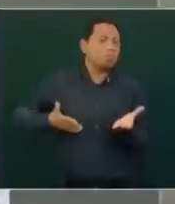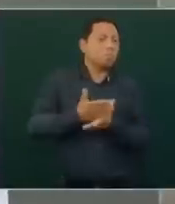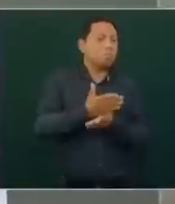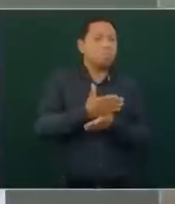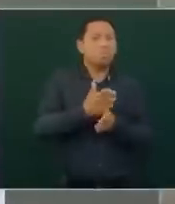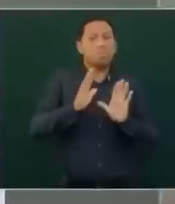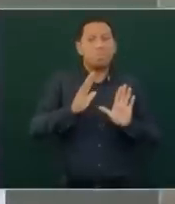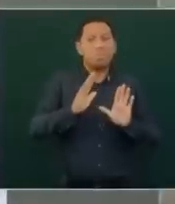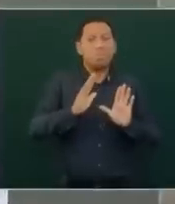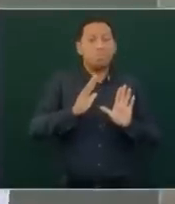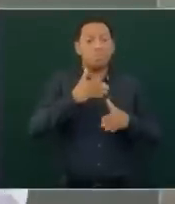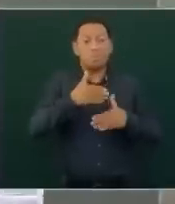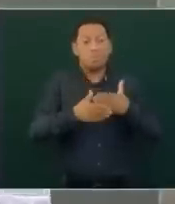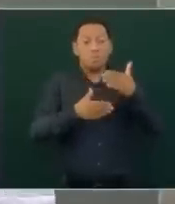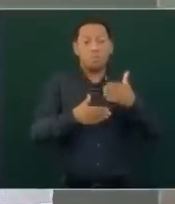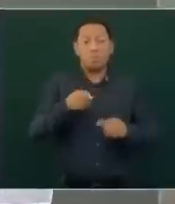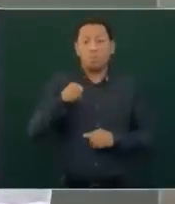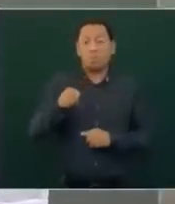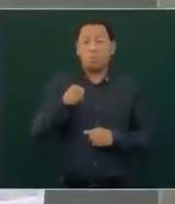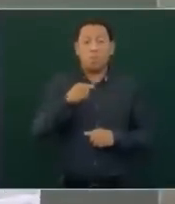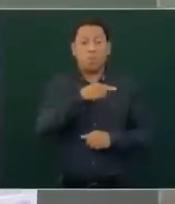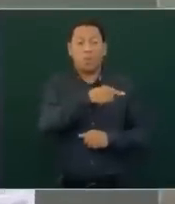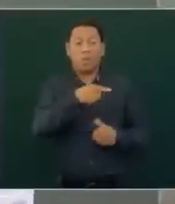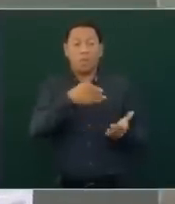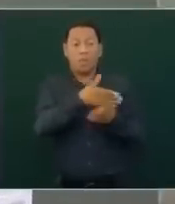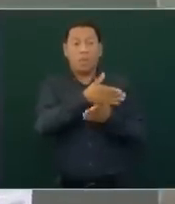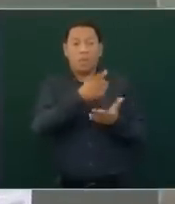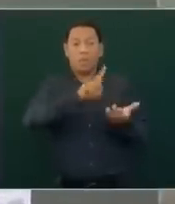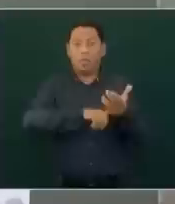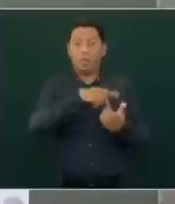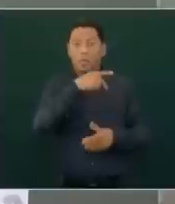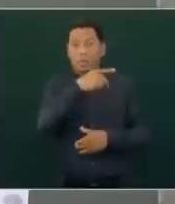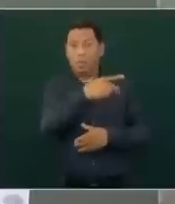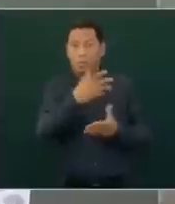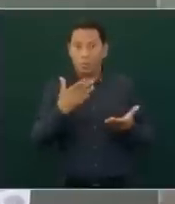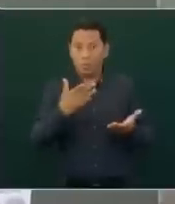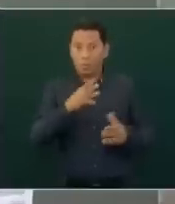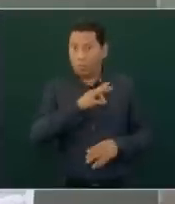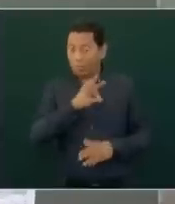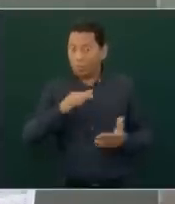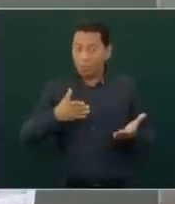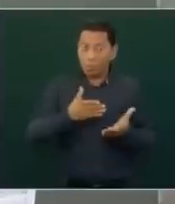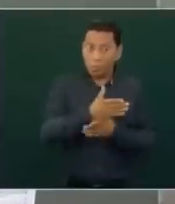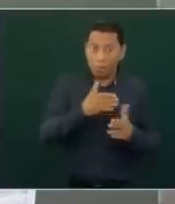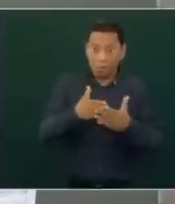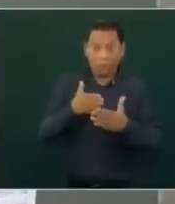en los procesos internos de otro. Dirían seguramente,